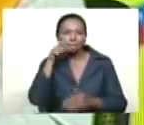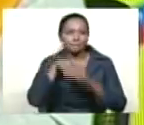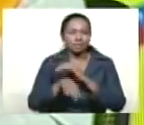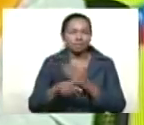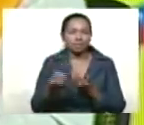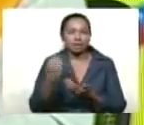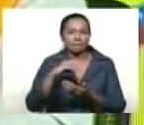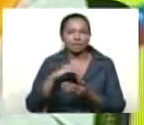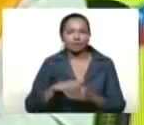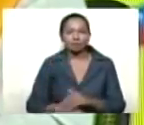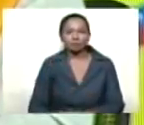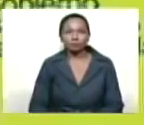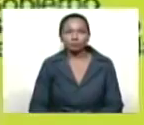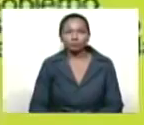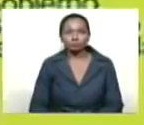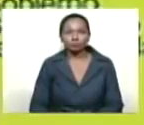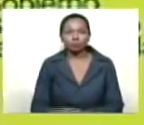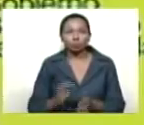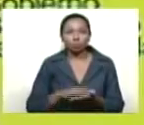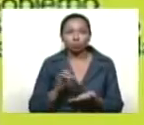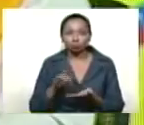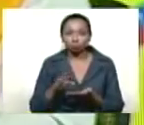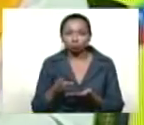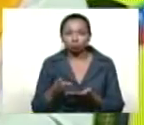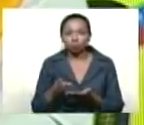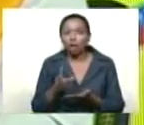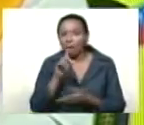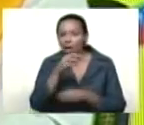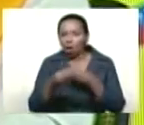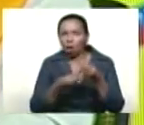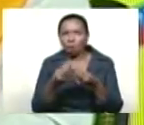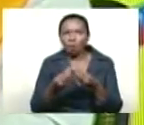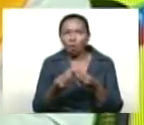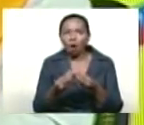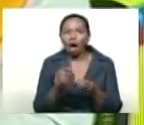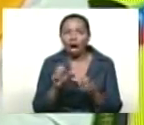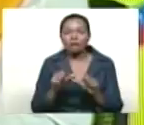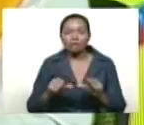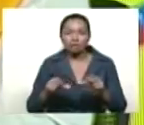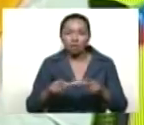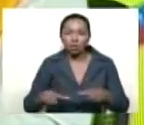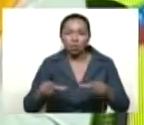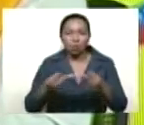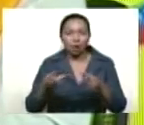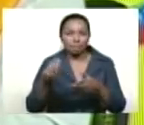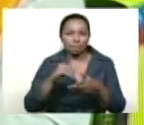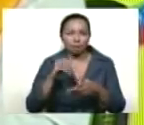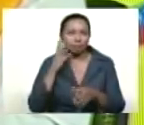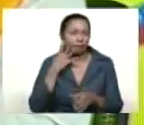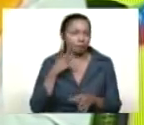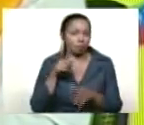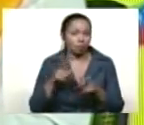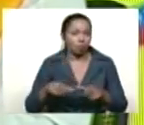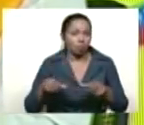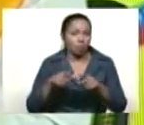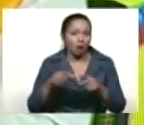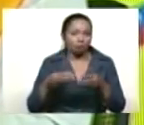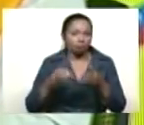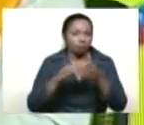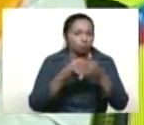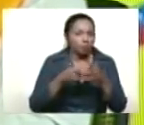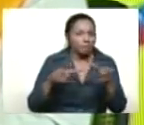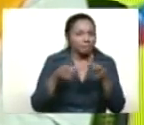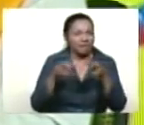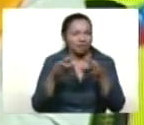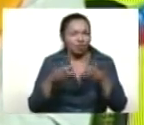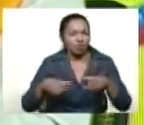Necesitas repararlo completo. ¿No estás despachando desde ahí? Sí, estamos despachando desde allí. Bueno, habilitamos un pequeño espacio, pero incluso